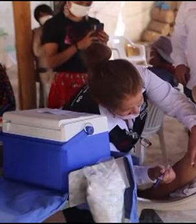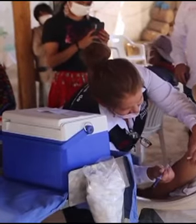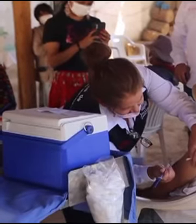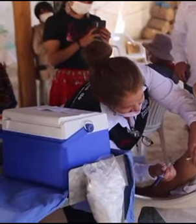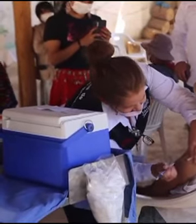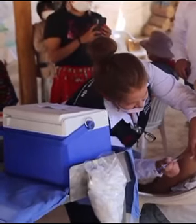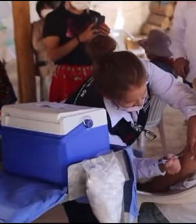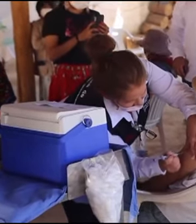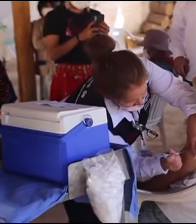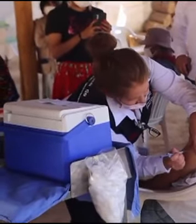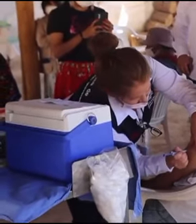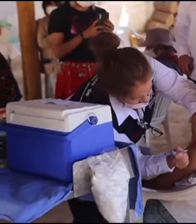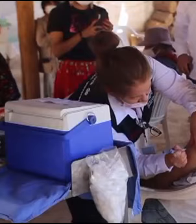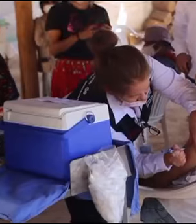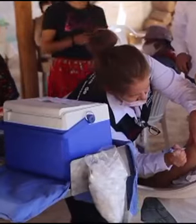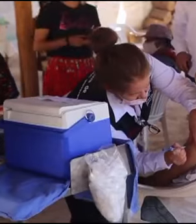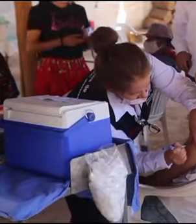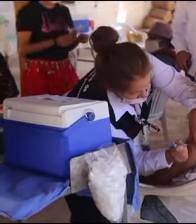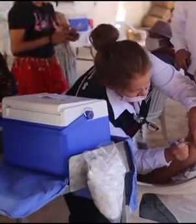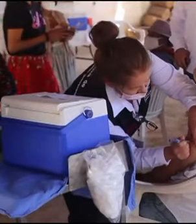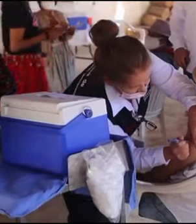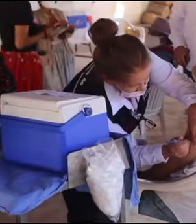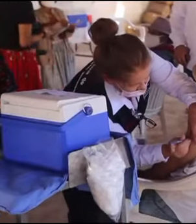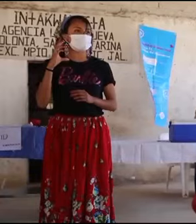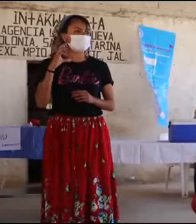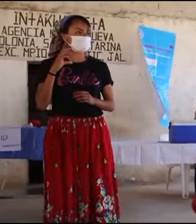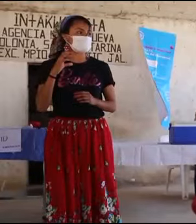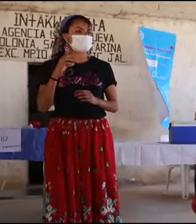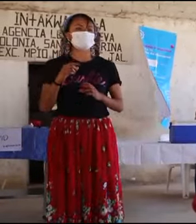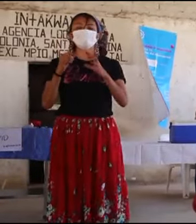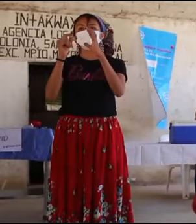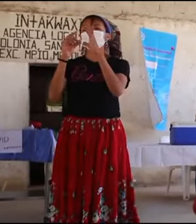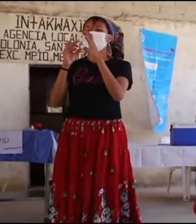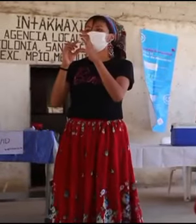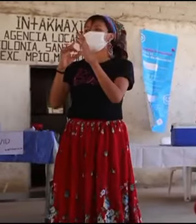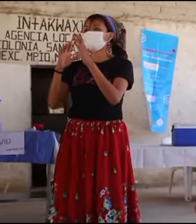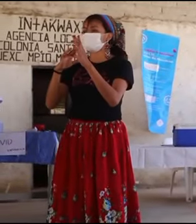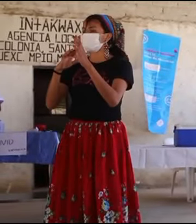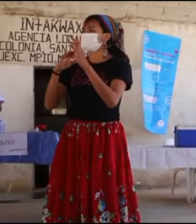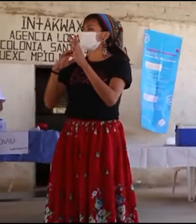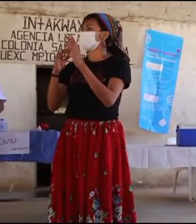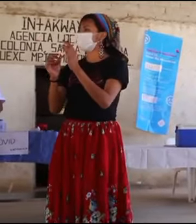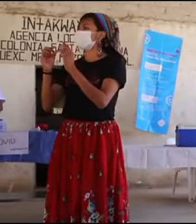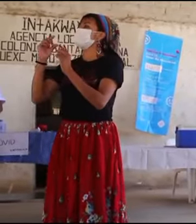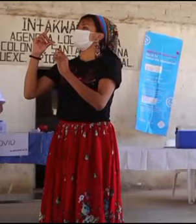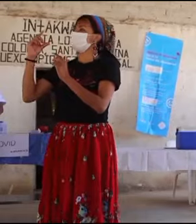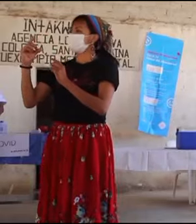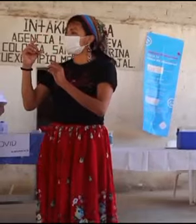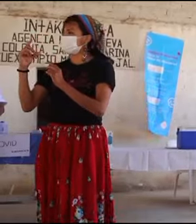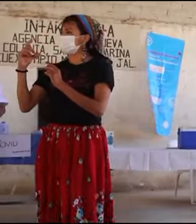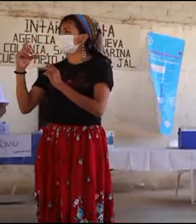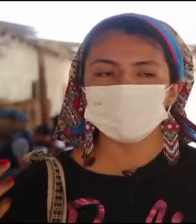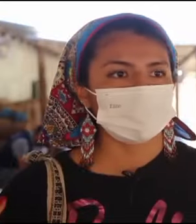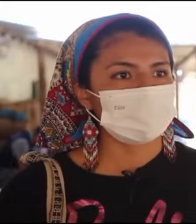Las brigadas de salud arribaron al pueblo de Nueva Colonia en el estado de Jalisco, en la Sierra Madre Occidental, acompañados de militares de la Guardia